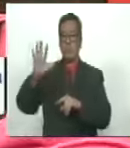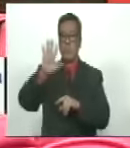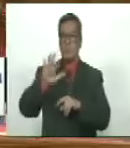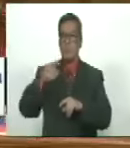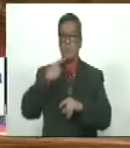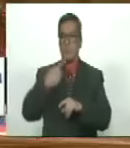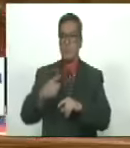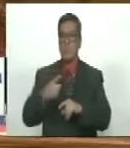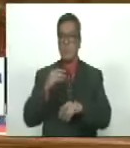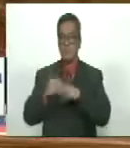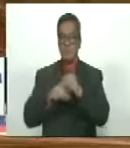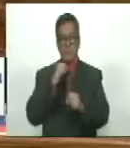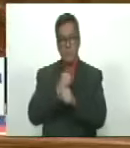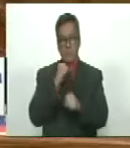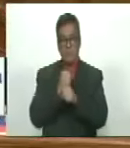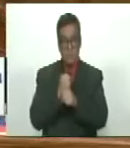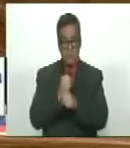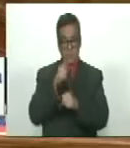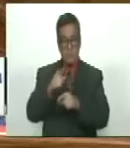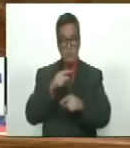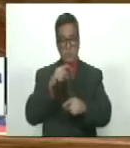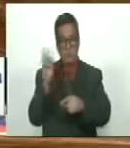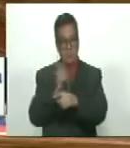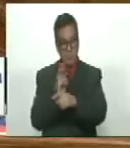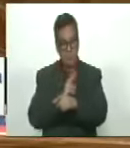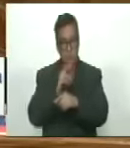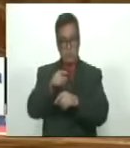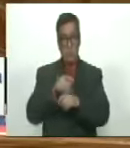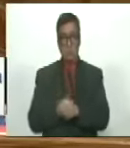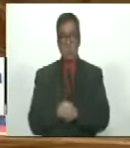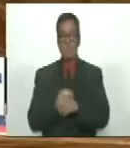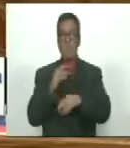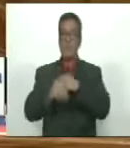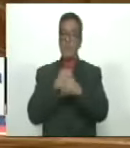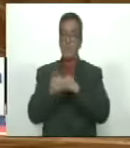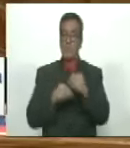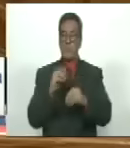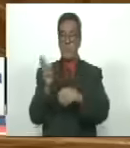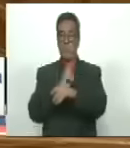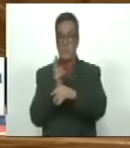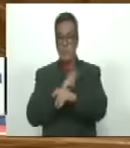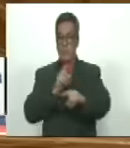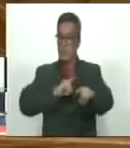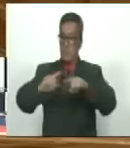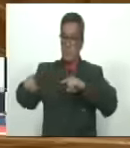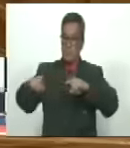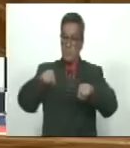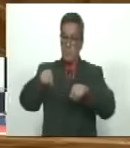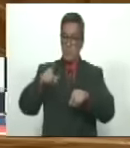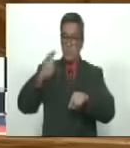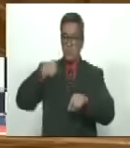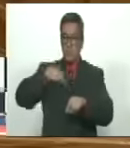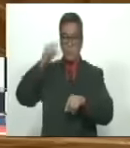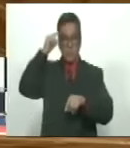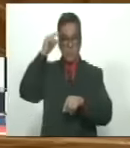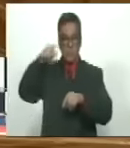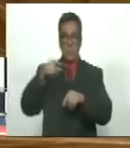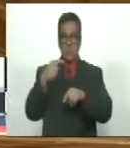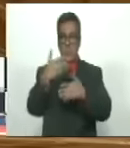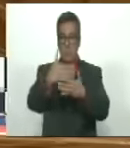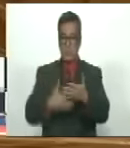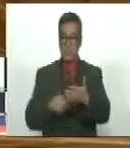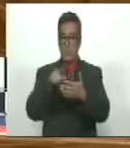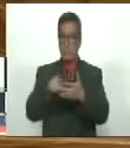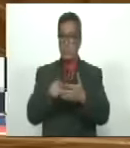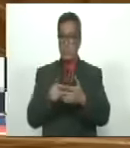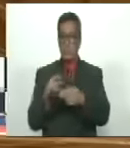nos exige que actuemos con rapidez, que se ejecute de manera rápida el mandato, y tenemos hoy un instrumento